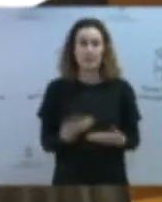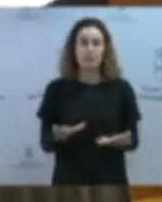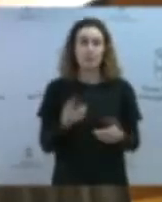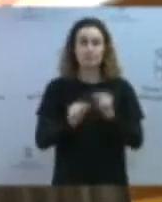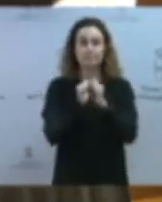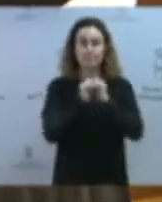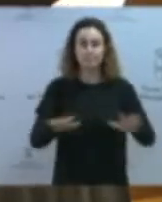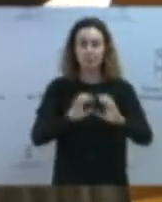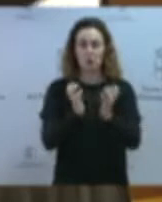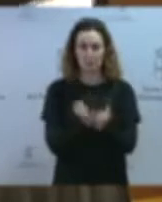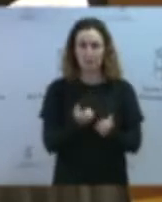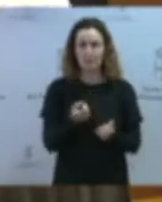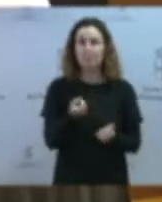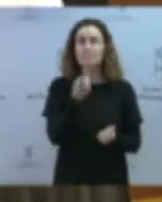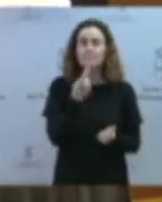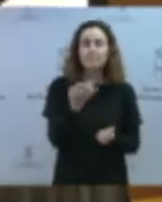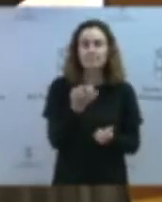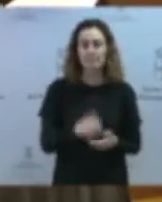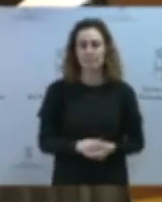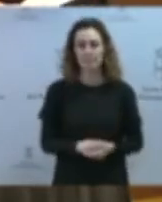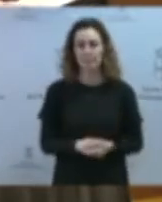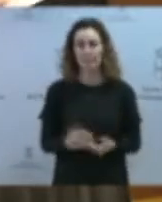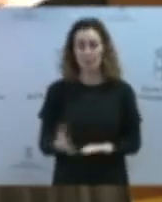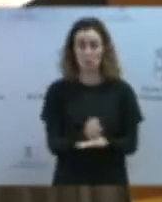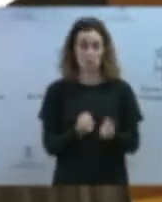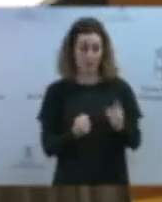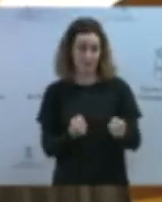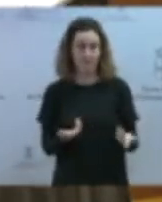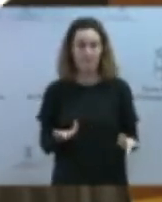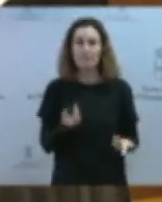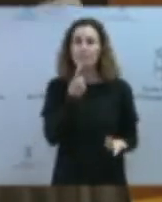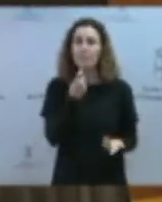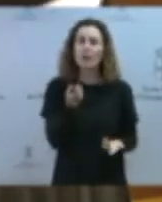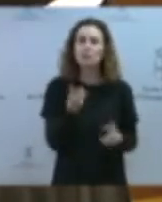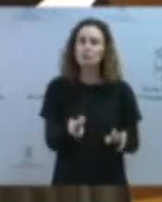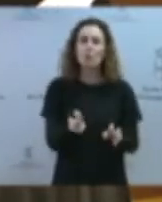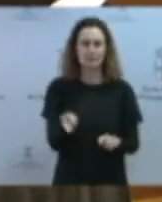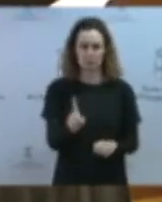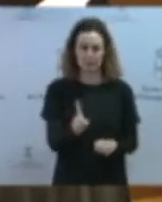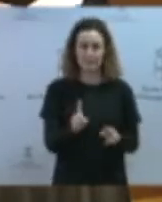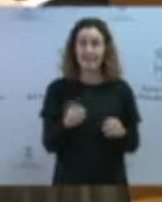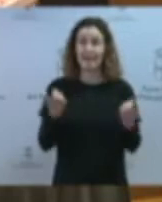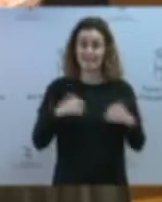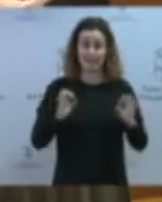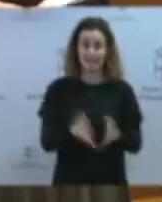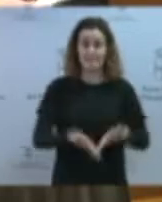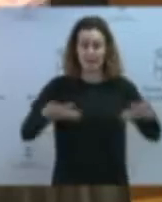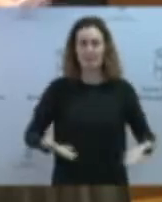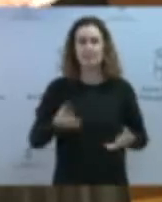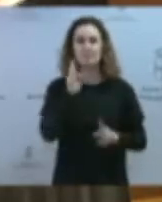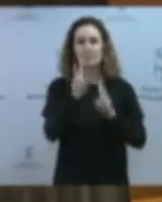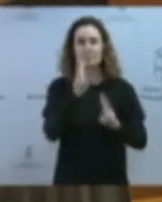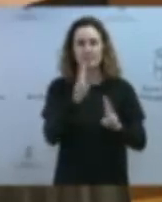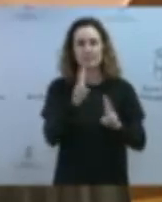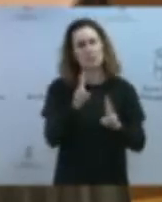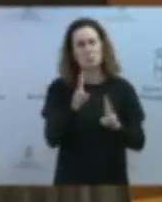todo lo que estaba allí, no que ha creado dificultades nuevas, sino las que ya estaban, las ha ampliado, ha hecho visibles unas grietas en el sistema que venían de atrás y